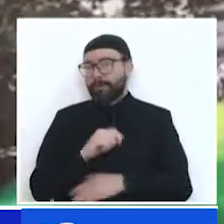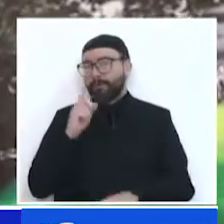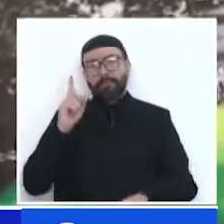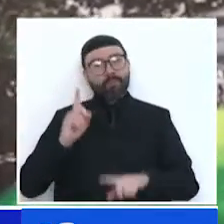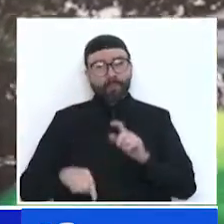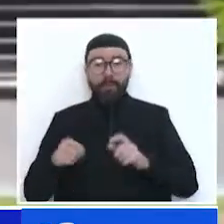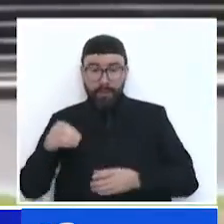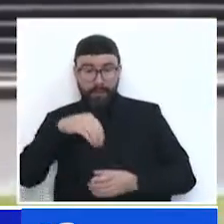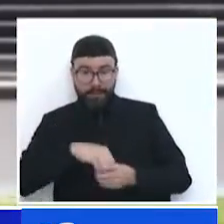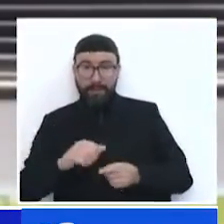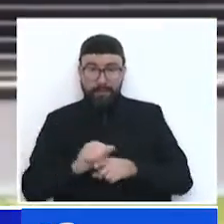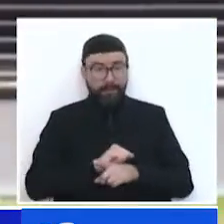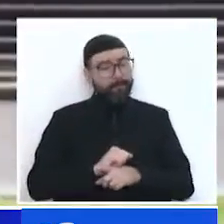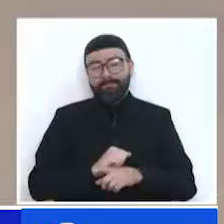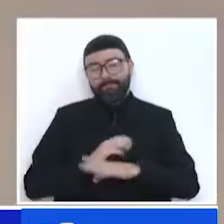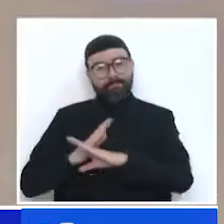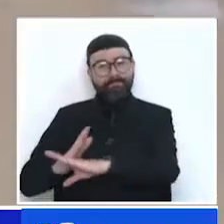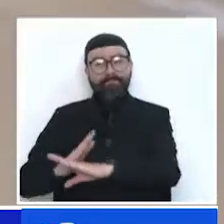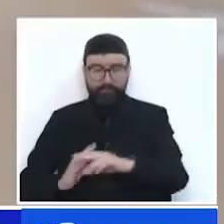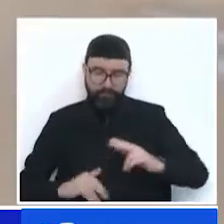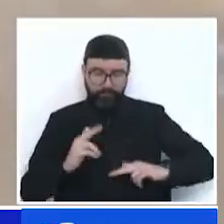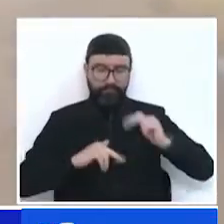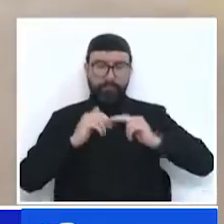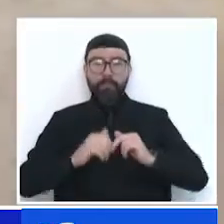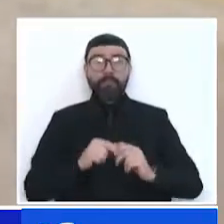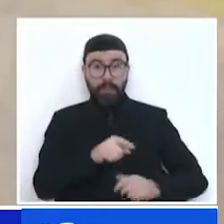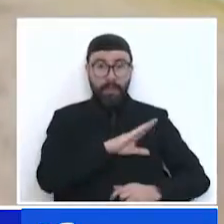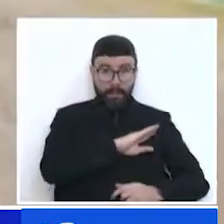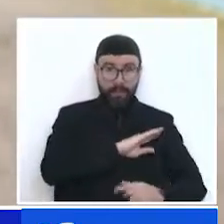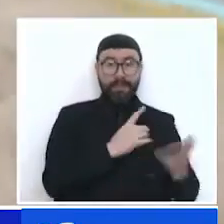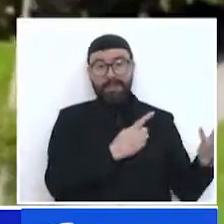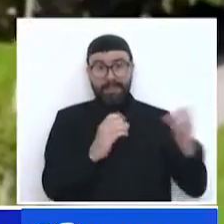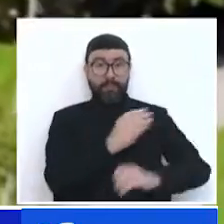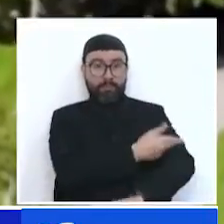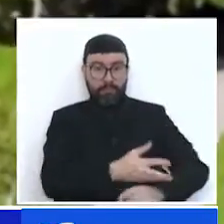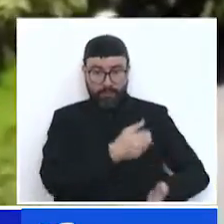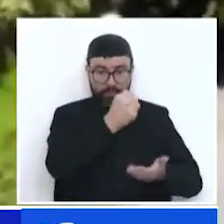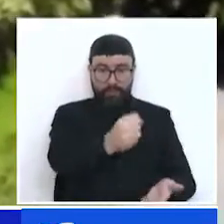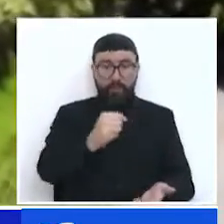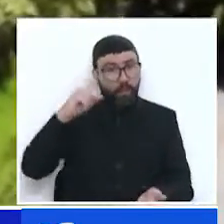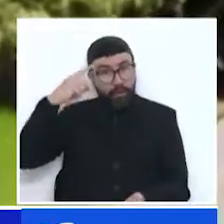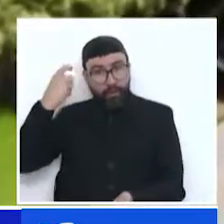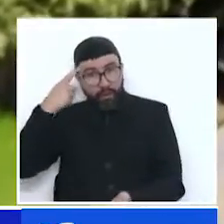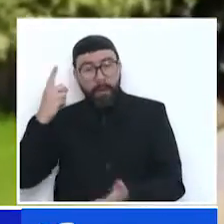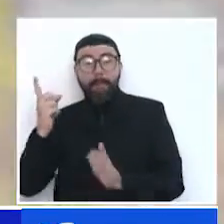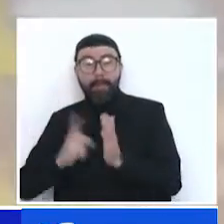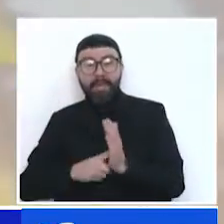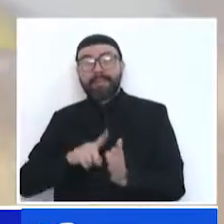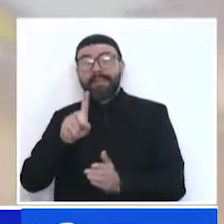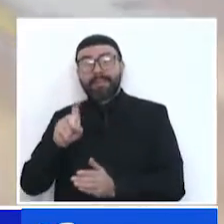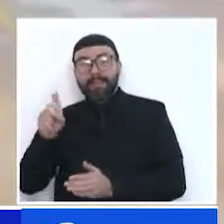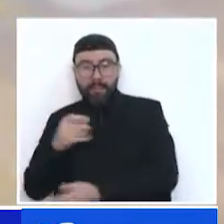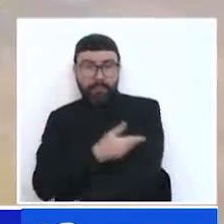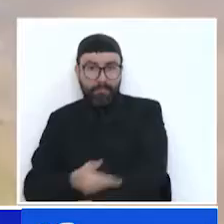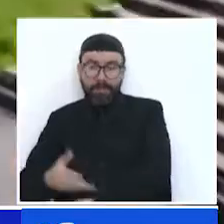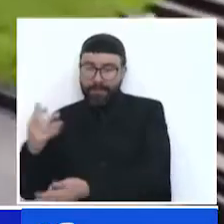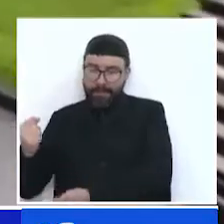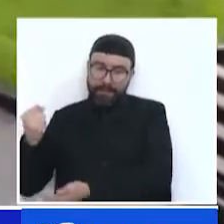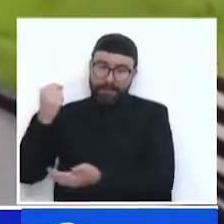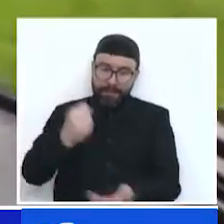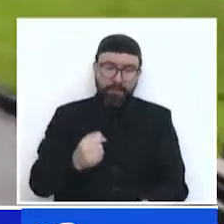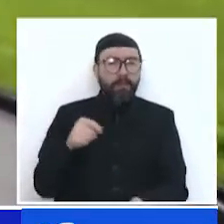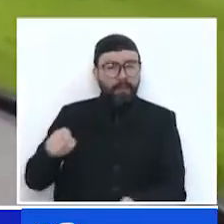que se practican allí. La alcaldía aporta 600 millones de pesos, la gobernación 1.066 millones a través del Sistema General